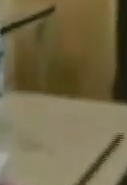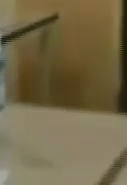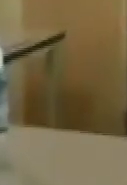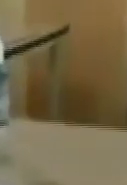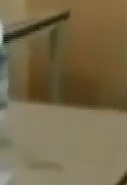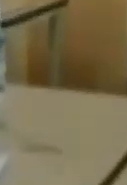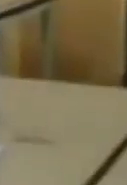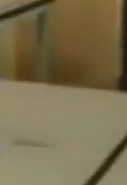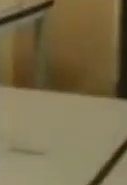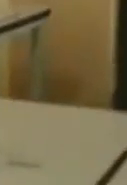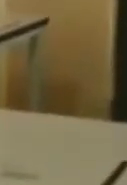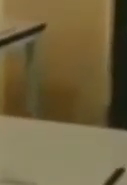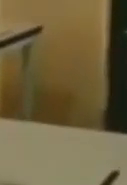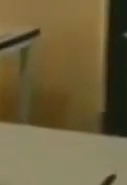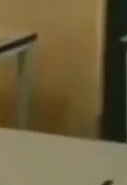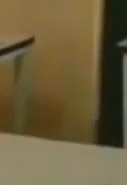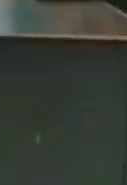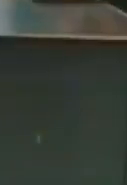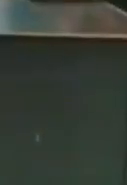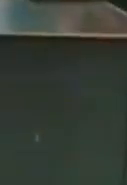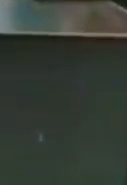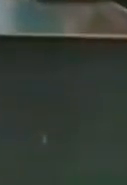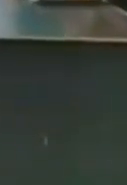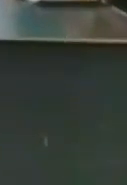los compañeros, junto a la profesora.